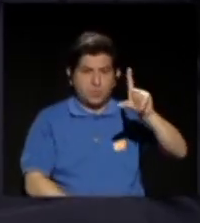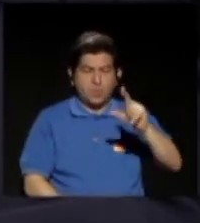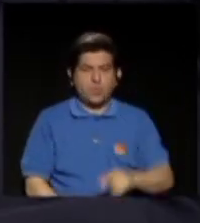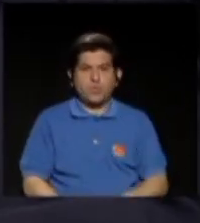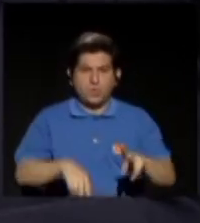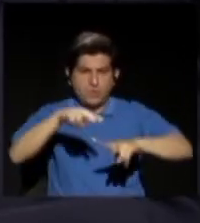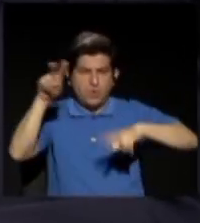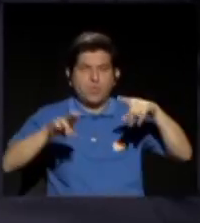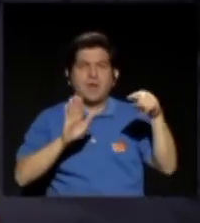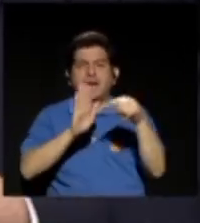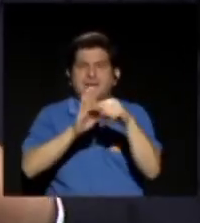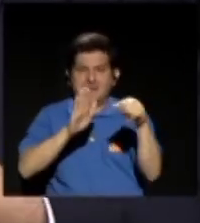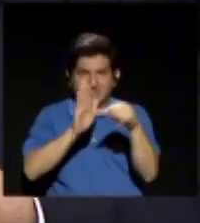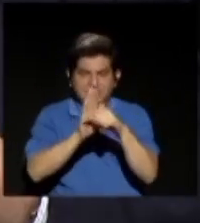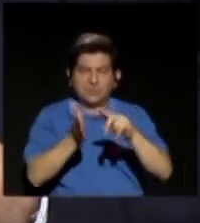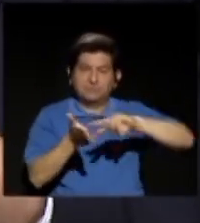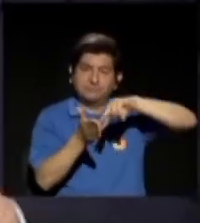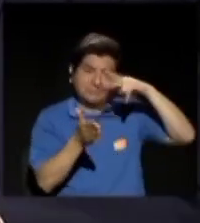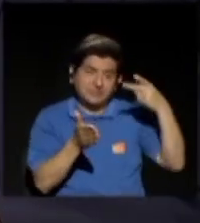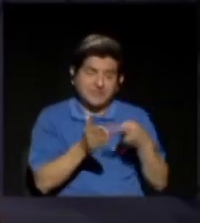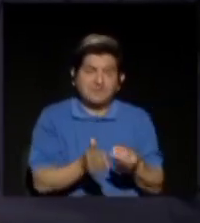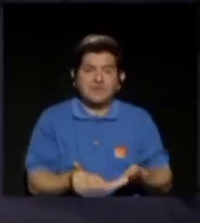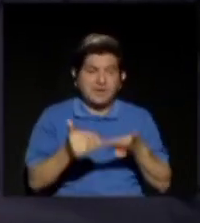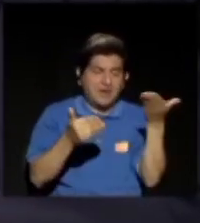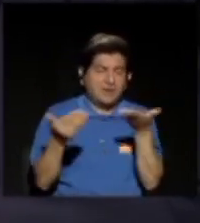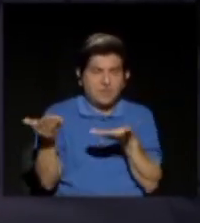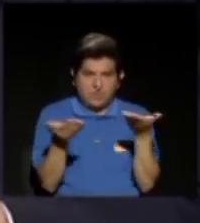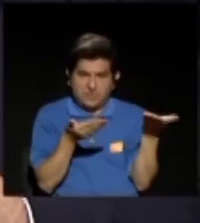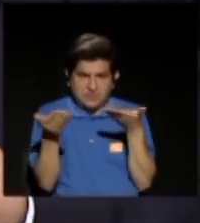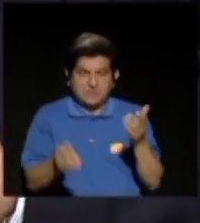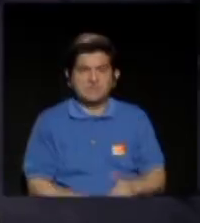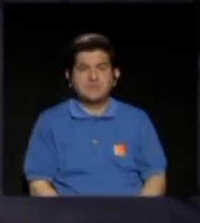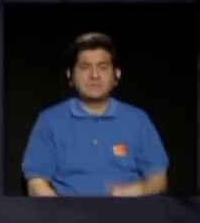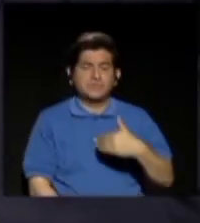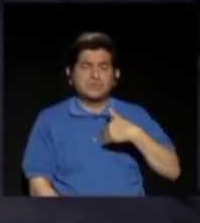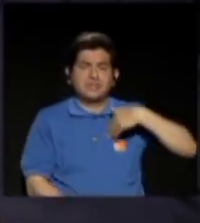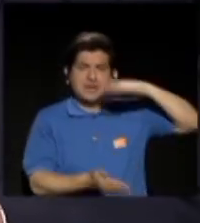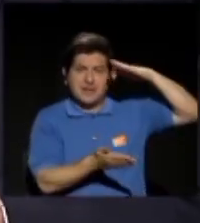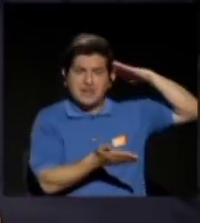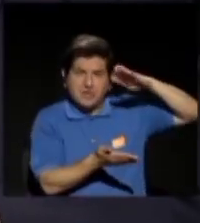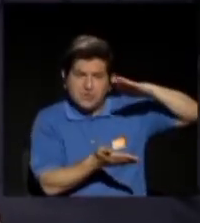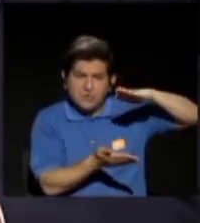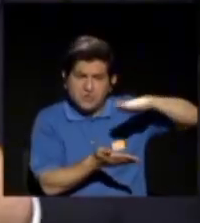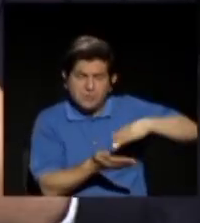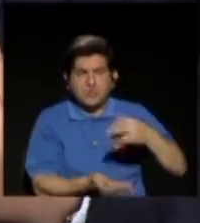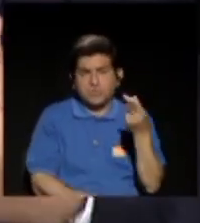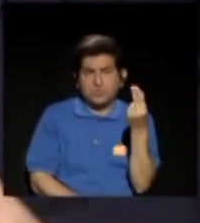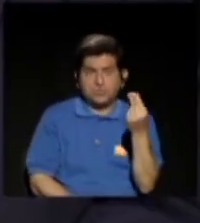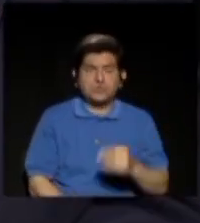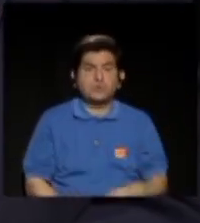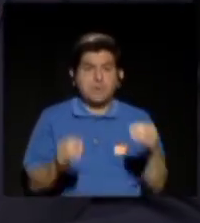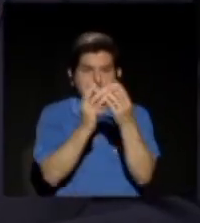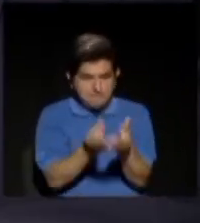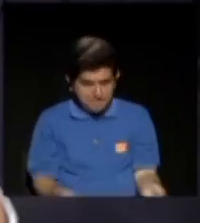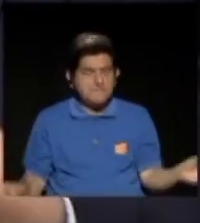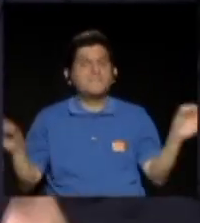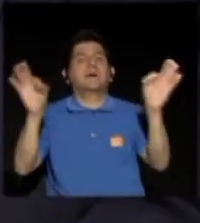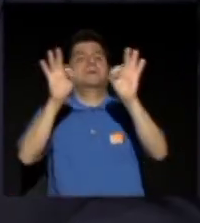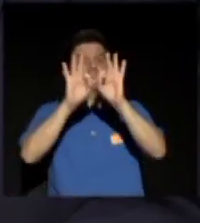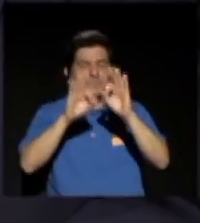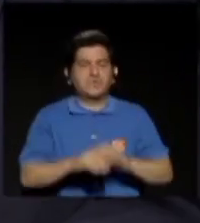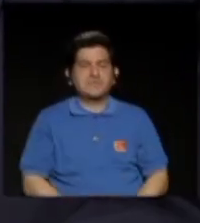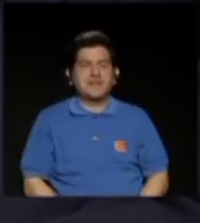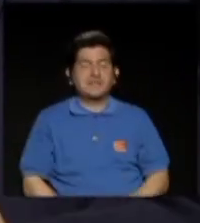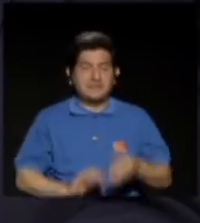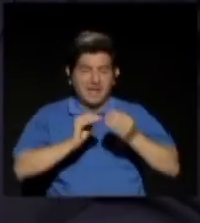una variación negativa, quiere decir que los bienes y servicios que tuvieron disminuciones en sus precios tuvieron mayor impacto en el